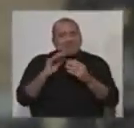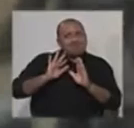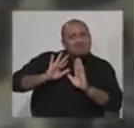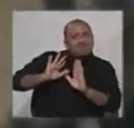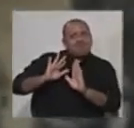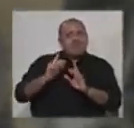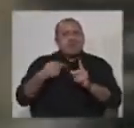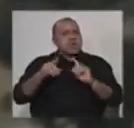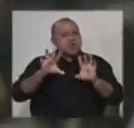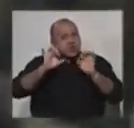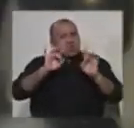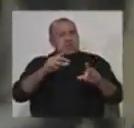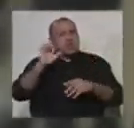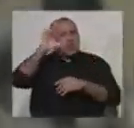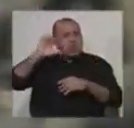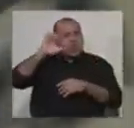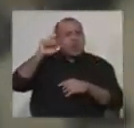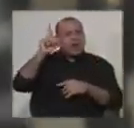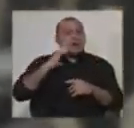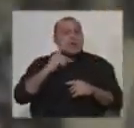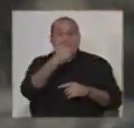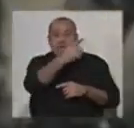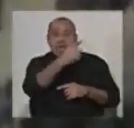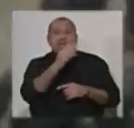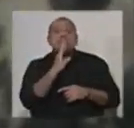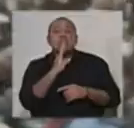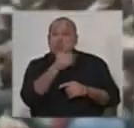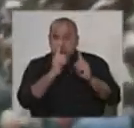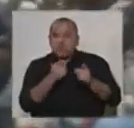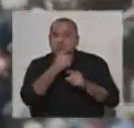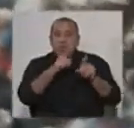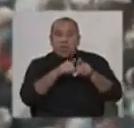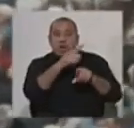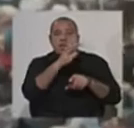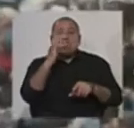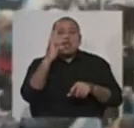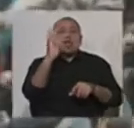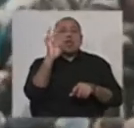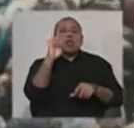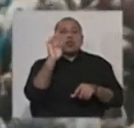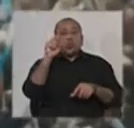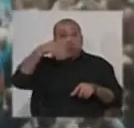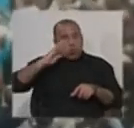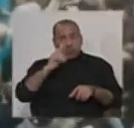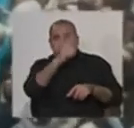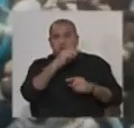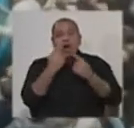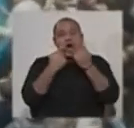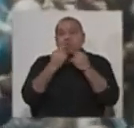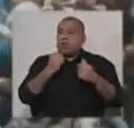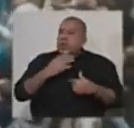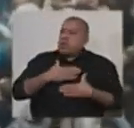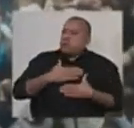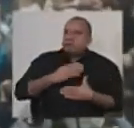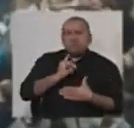solo en europa el discurso de trump es básicamente esto es claro el habla de nacionalismo de proteccionismo